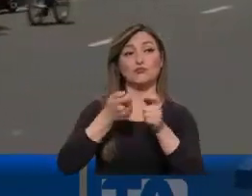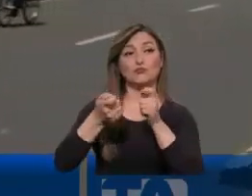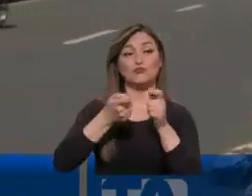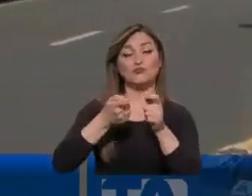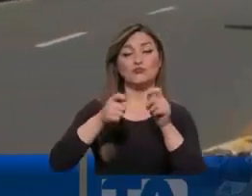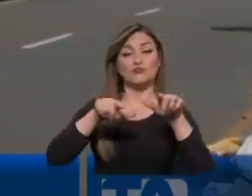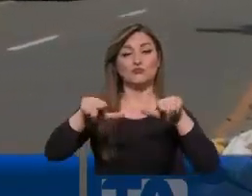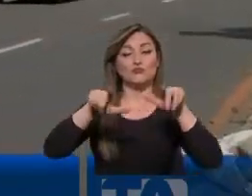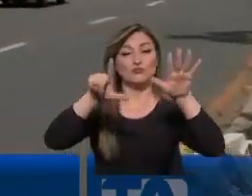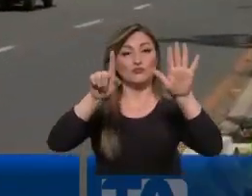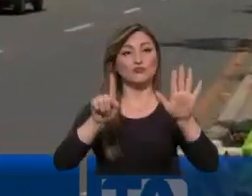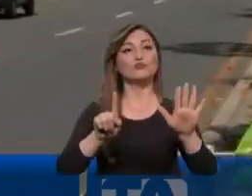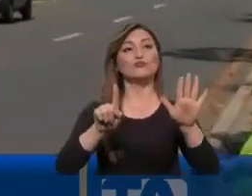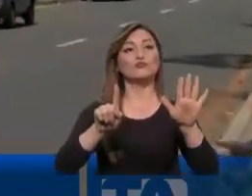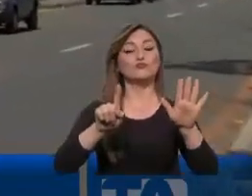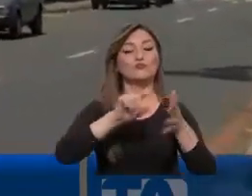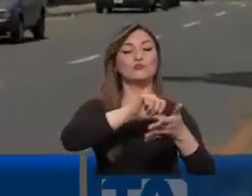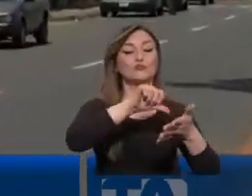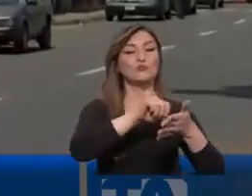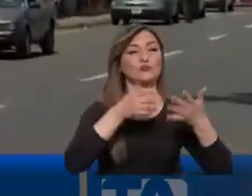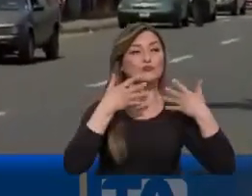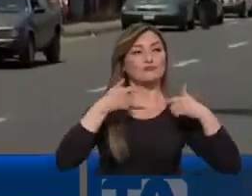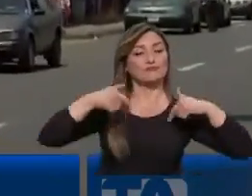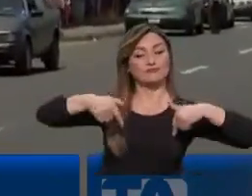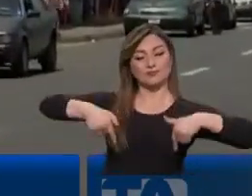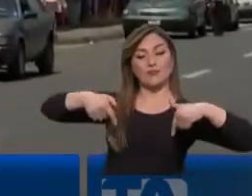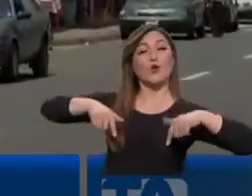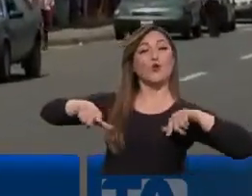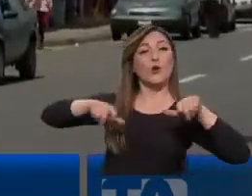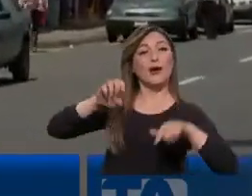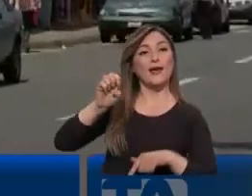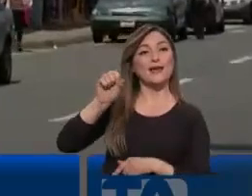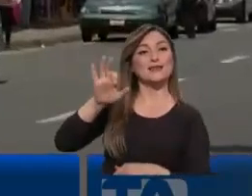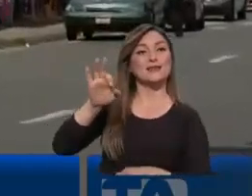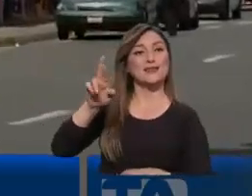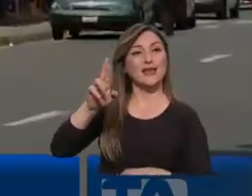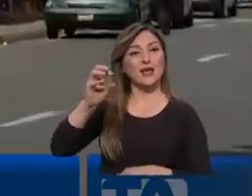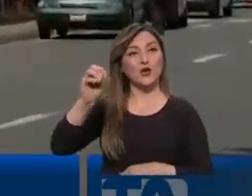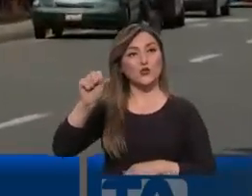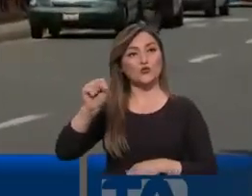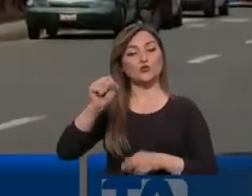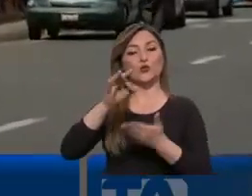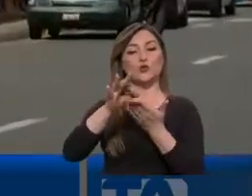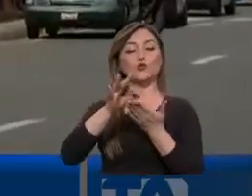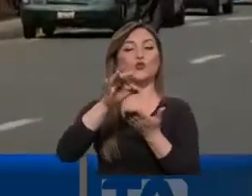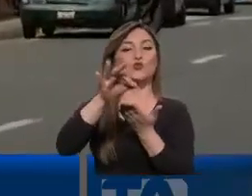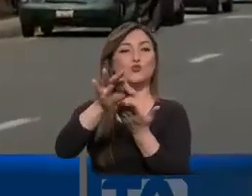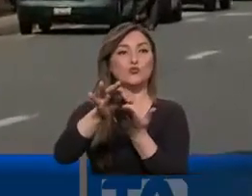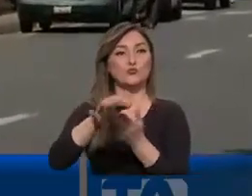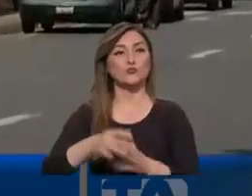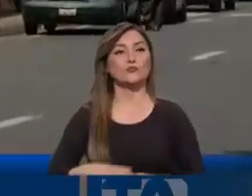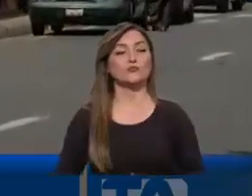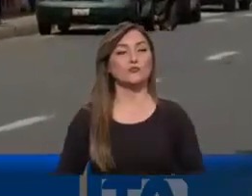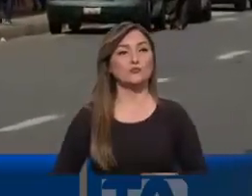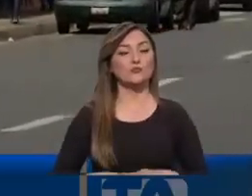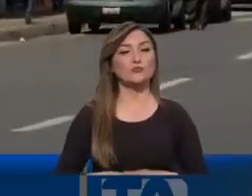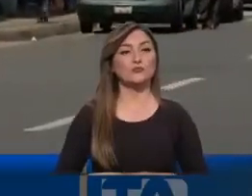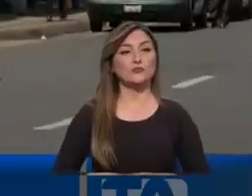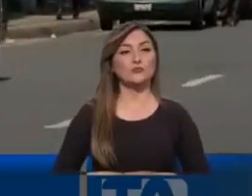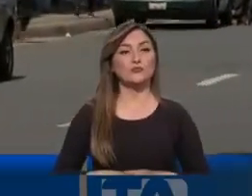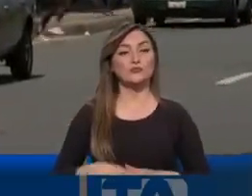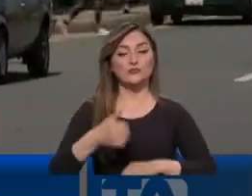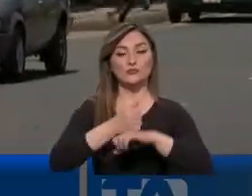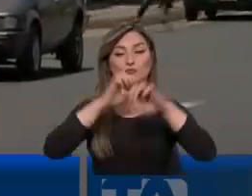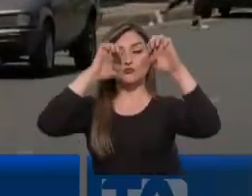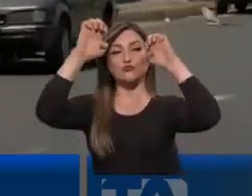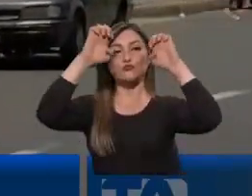6 sectores de la ciudad de Guayaquil. Los esteros donde nos encontramos es uno de ellos, y también en el cantón Durán. Se trata de una estrategia, ¿no?, ideada por las autoridades